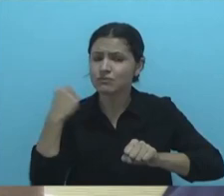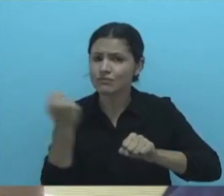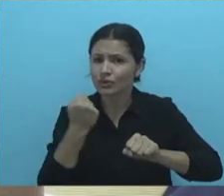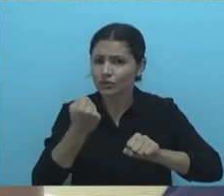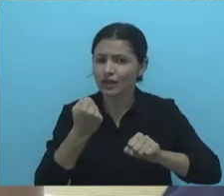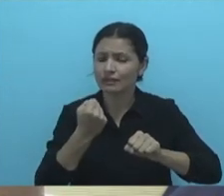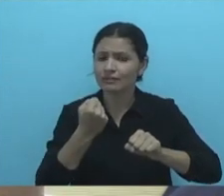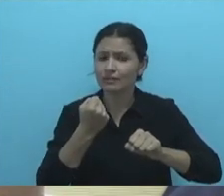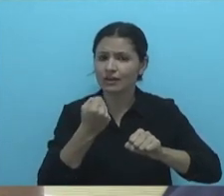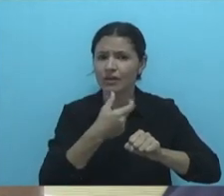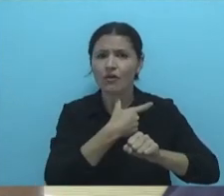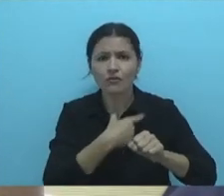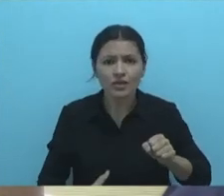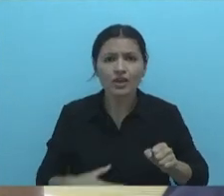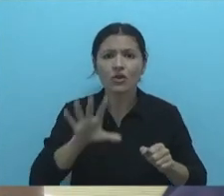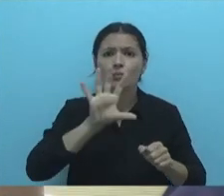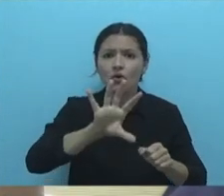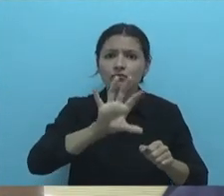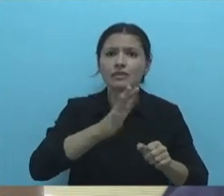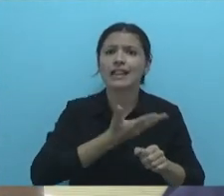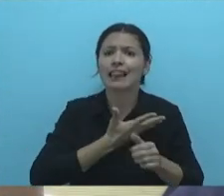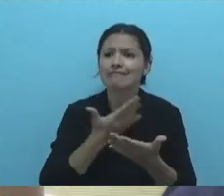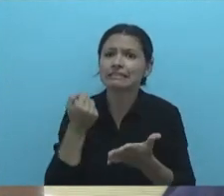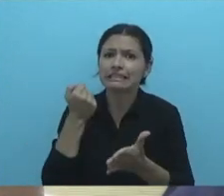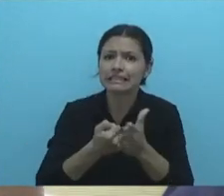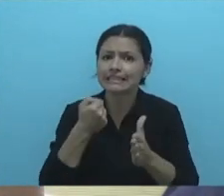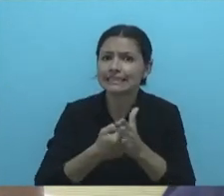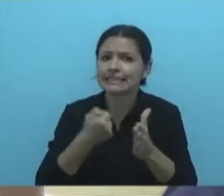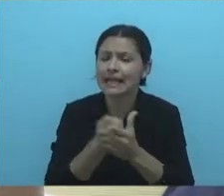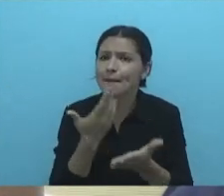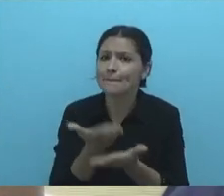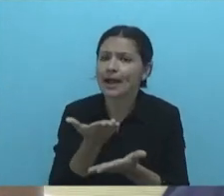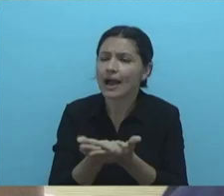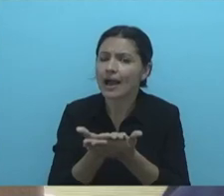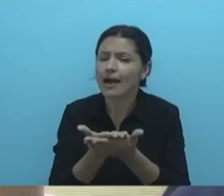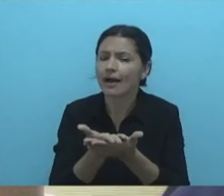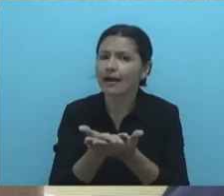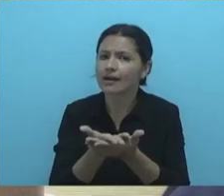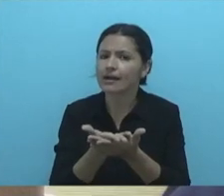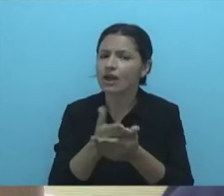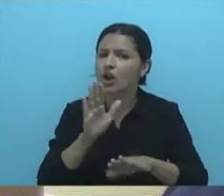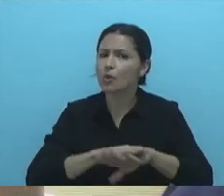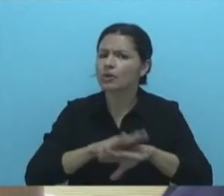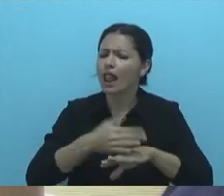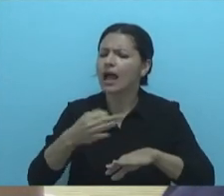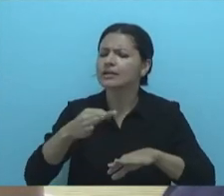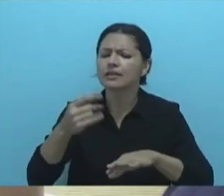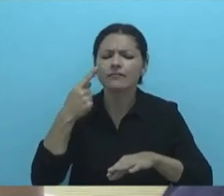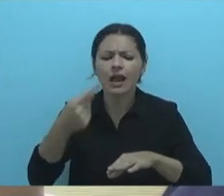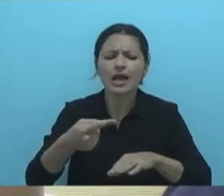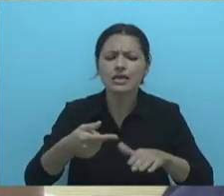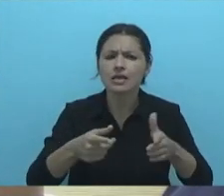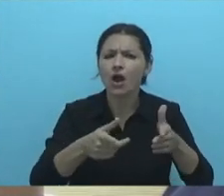nuestros gobiernos y el gobierno de la provincia de Santa Fe que tiene nada menos que la responsabilidad de saber qué pasa en esos